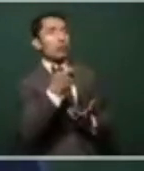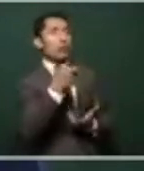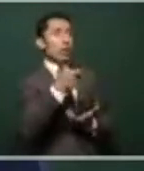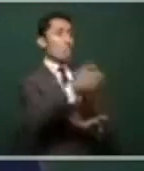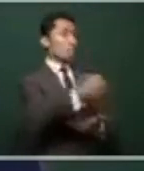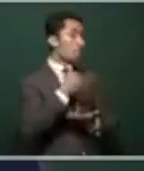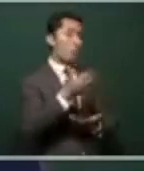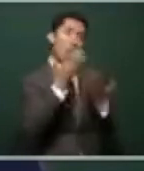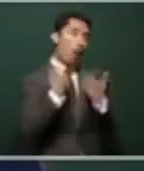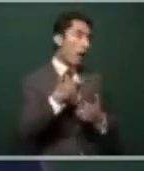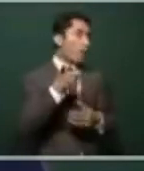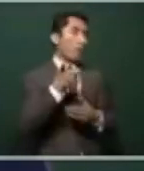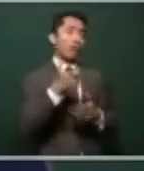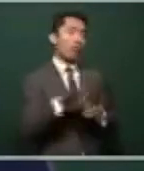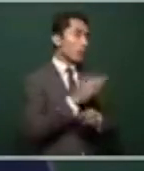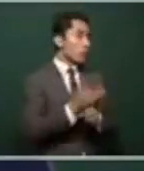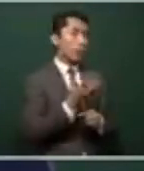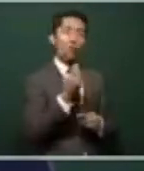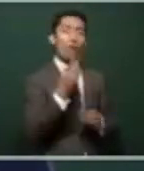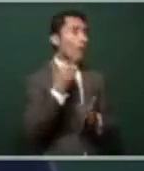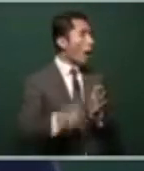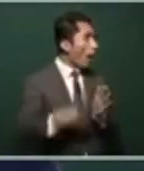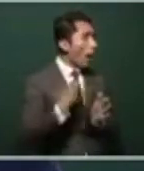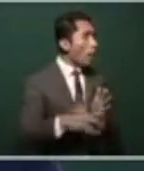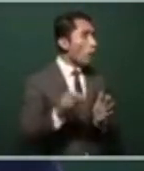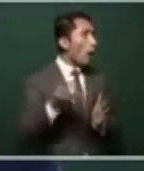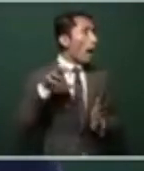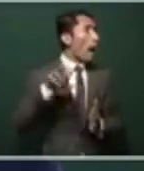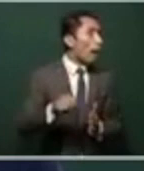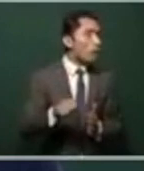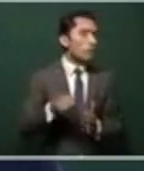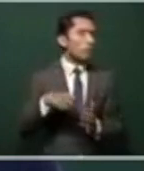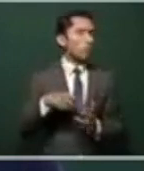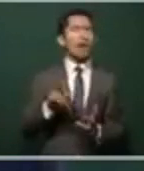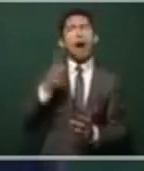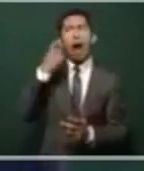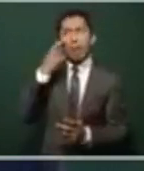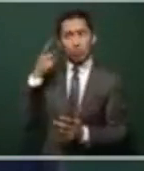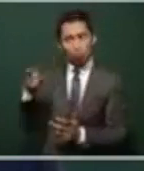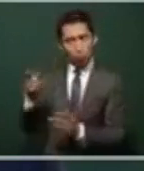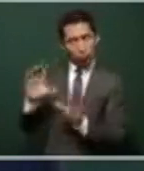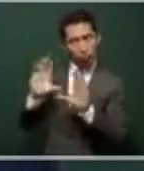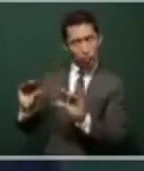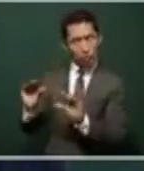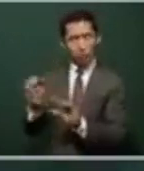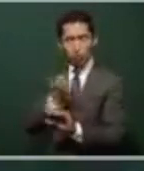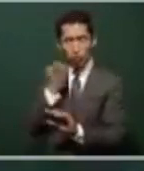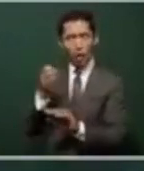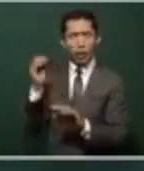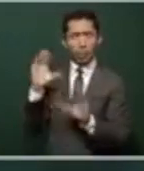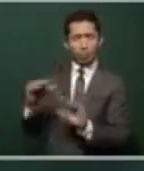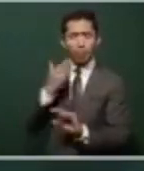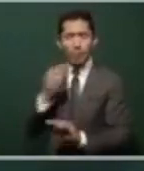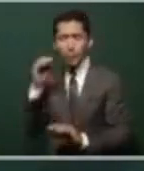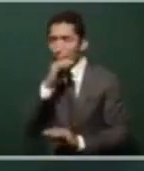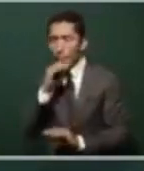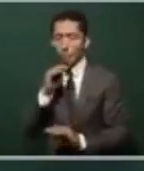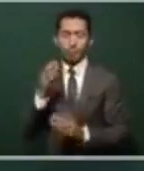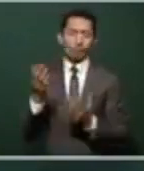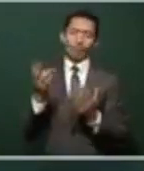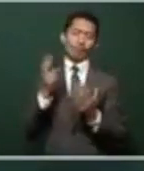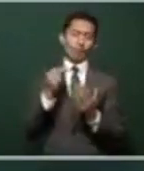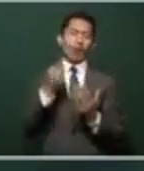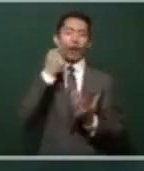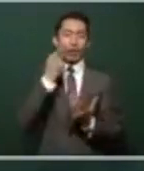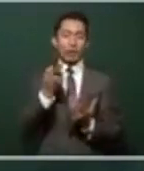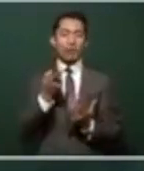pero no se está garantizando que la educación sea gratuita. Entonces, ahora tenemos que